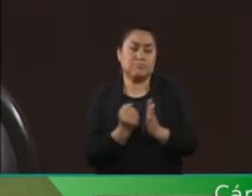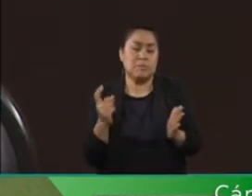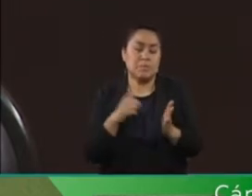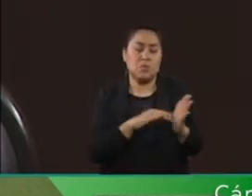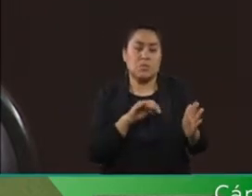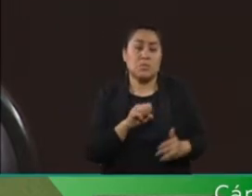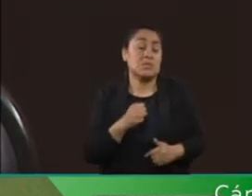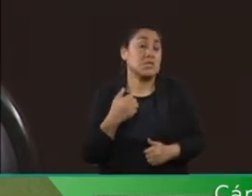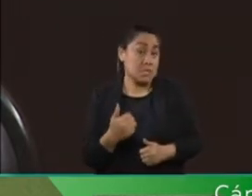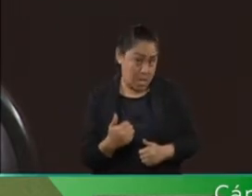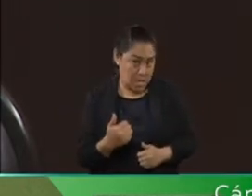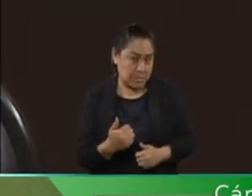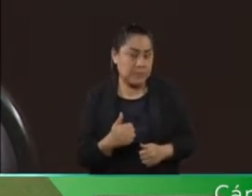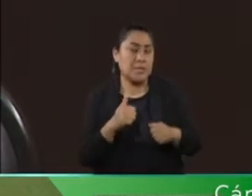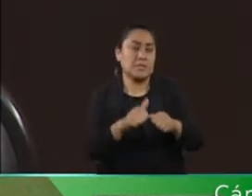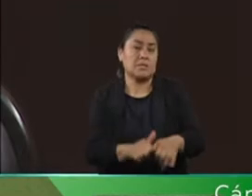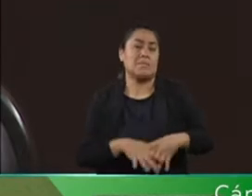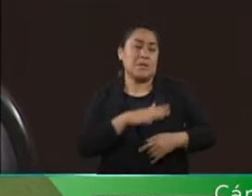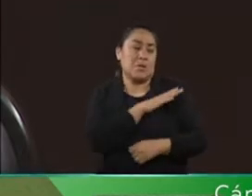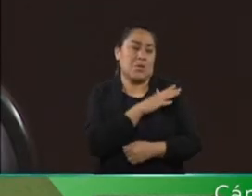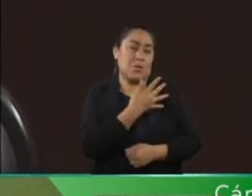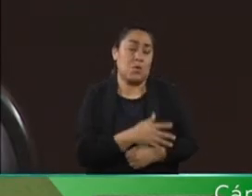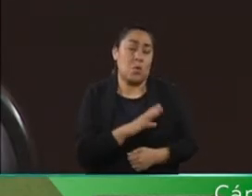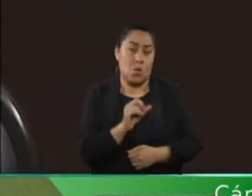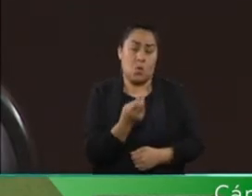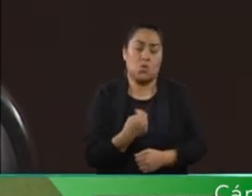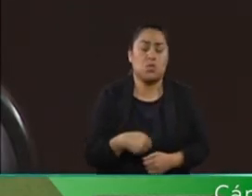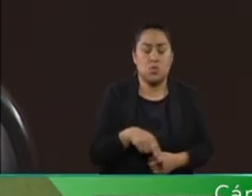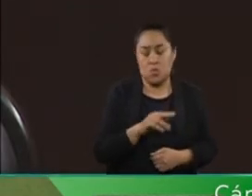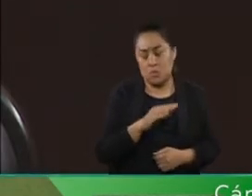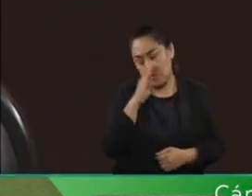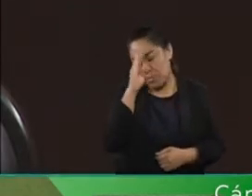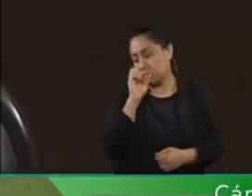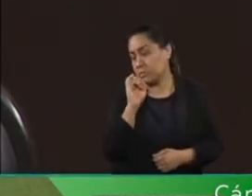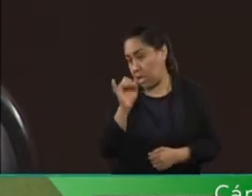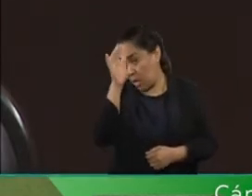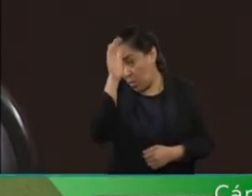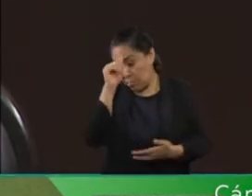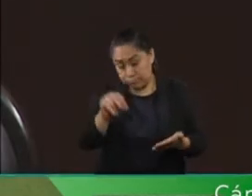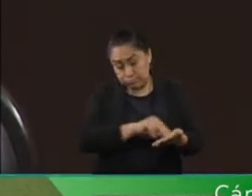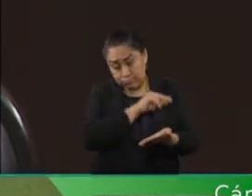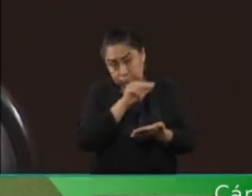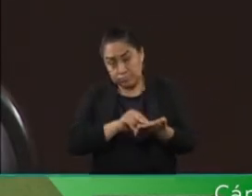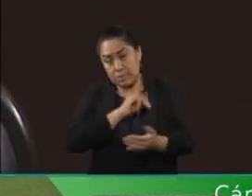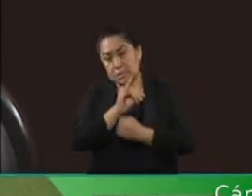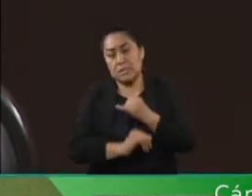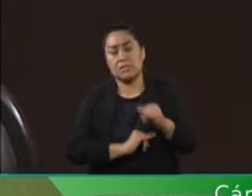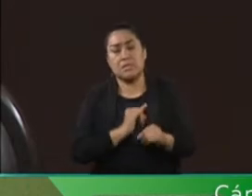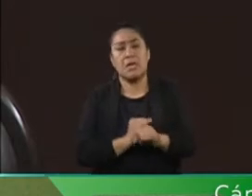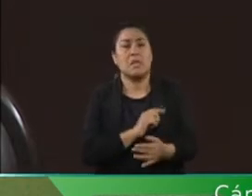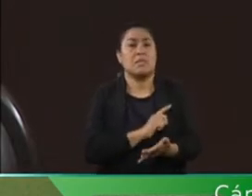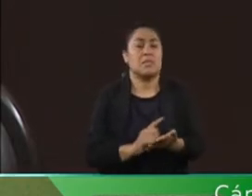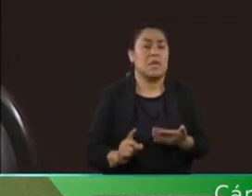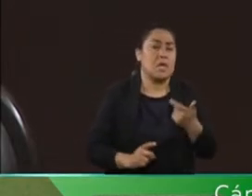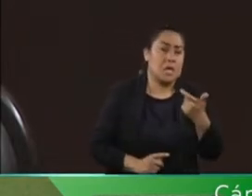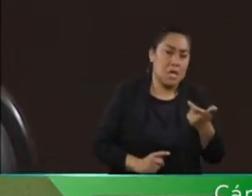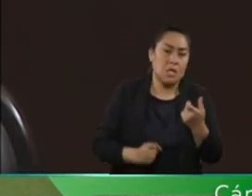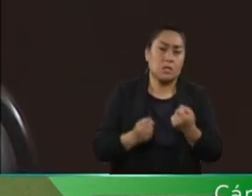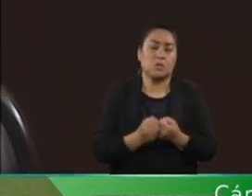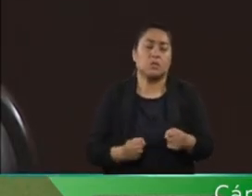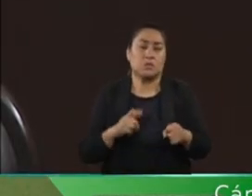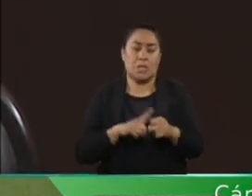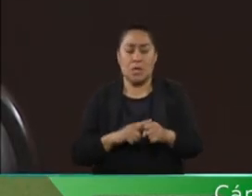1966, cuando la Asamblea General de la ONU adoptó el Pacto Internacional de Derechos Económicos, Sociales y